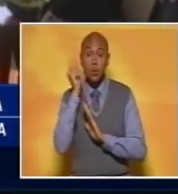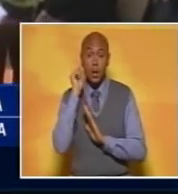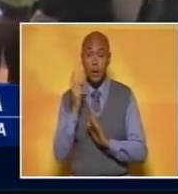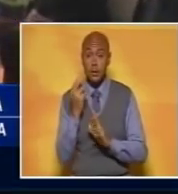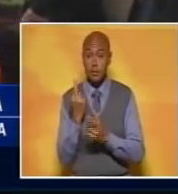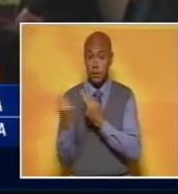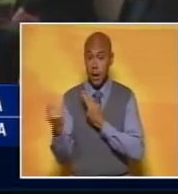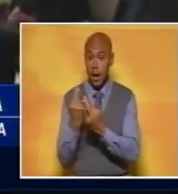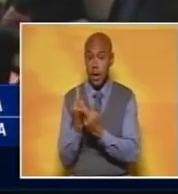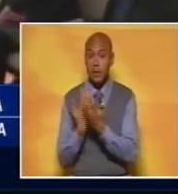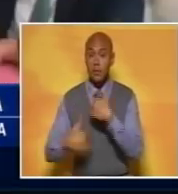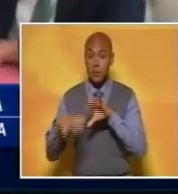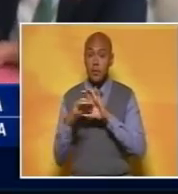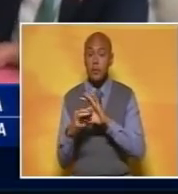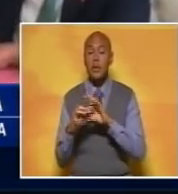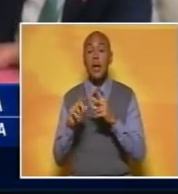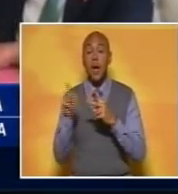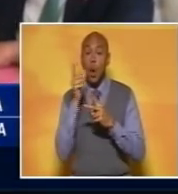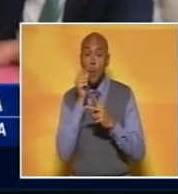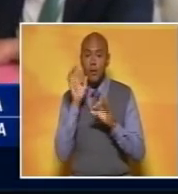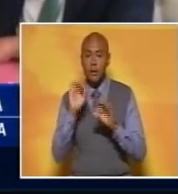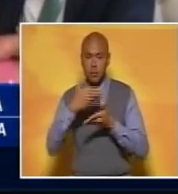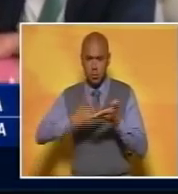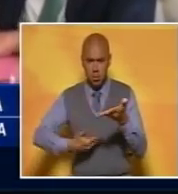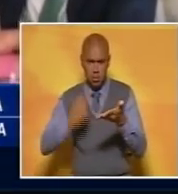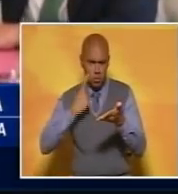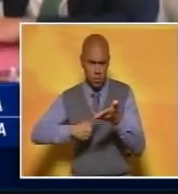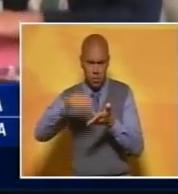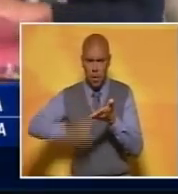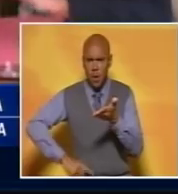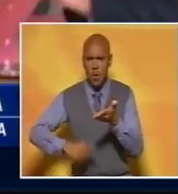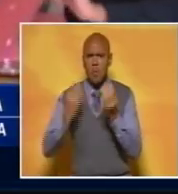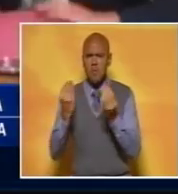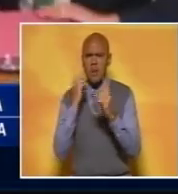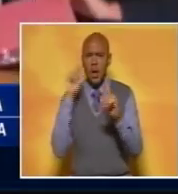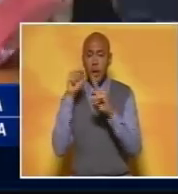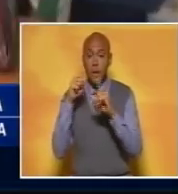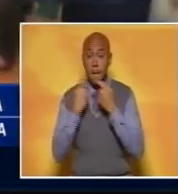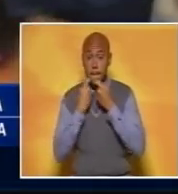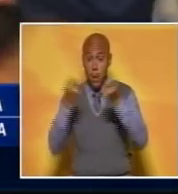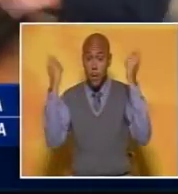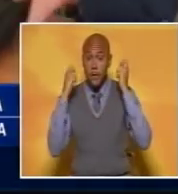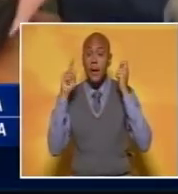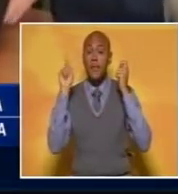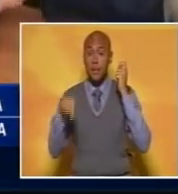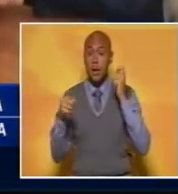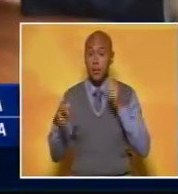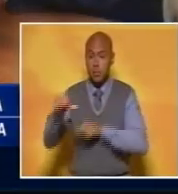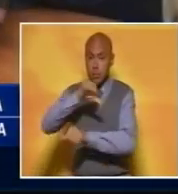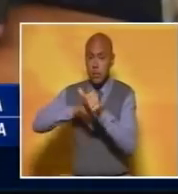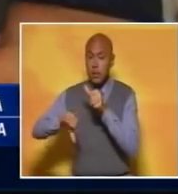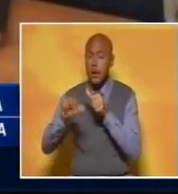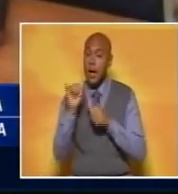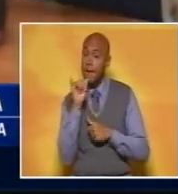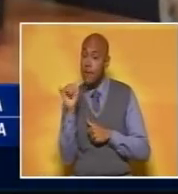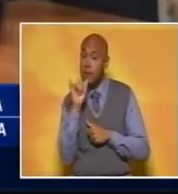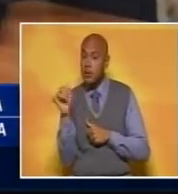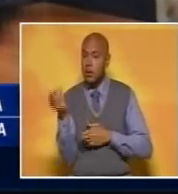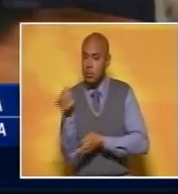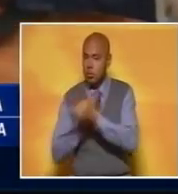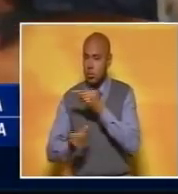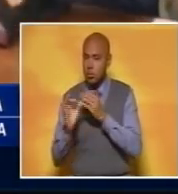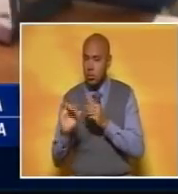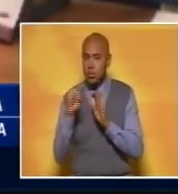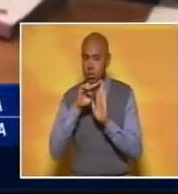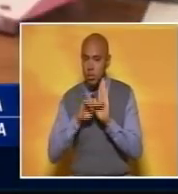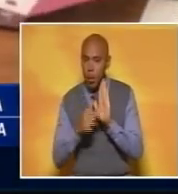relaciones. Moreno destacó que el memorándum promoverá la cooperación a través del intercambio de información jurídica